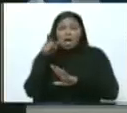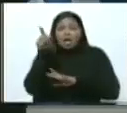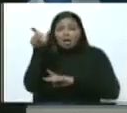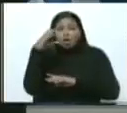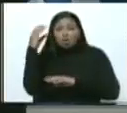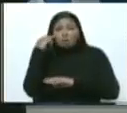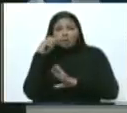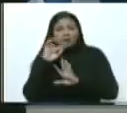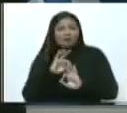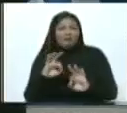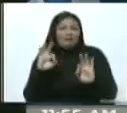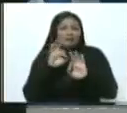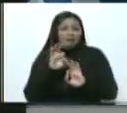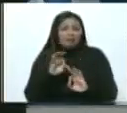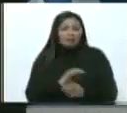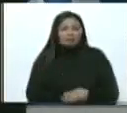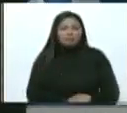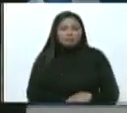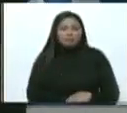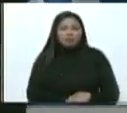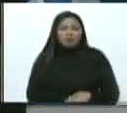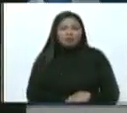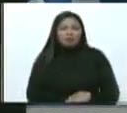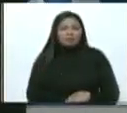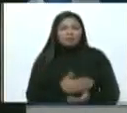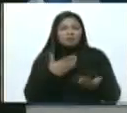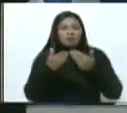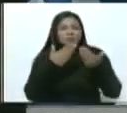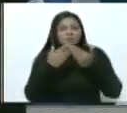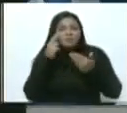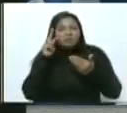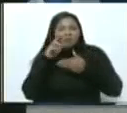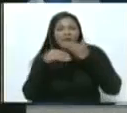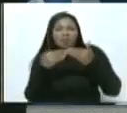eso. A pesar de que inclusive